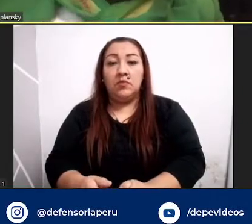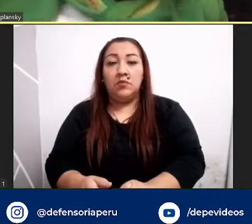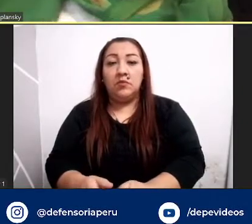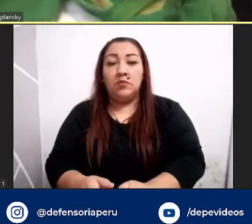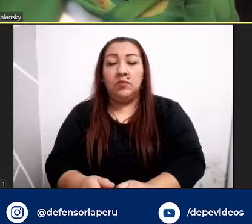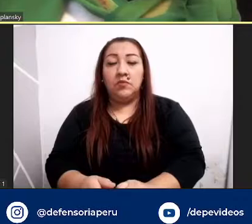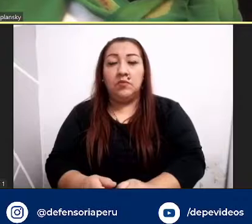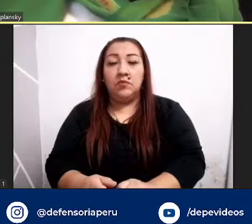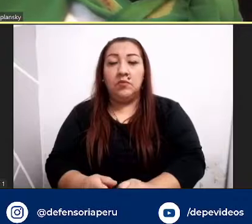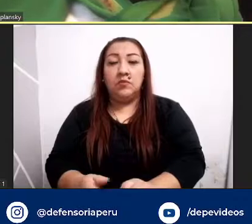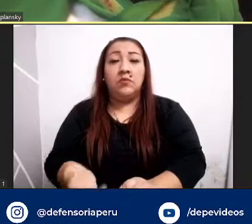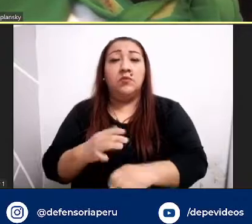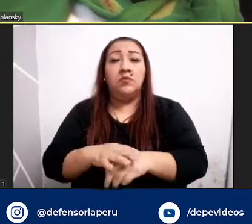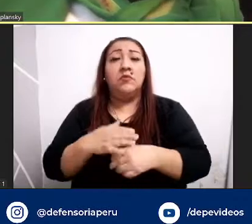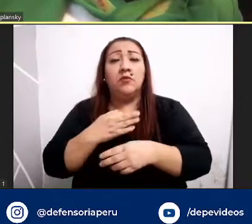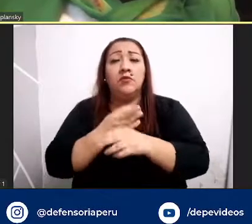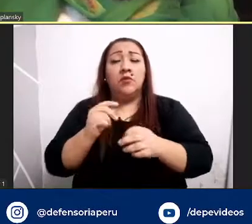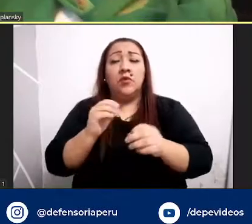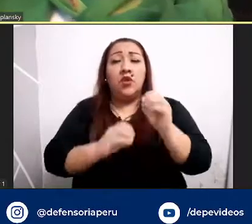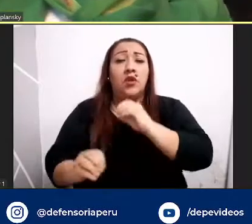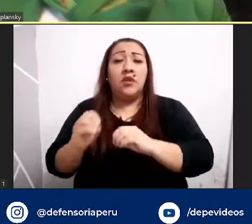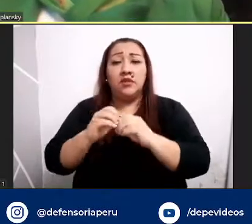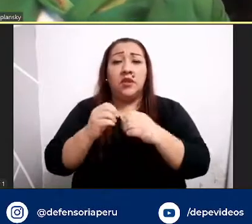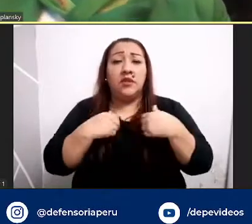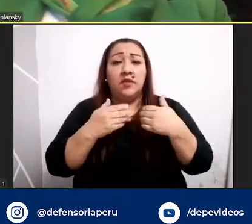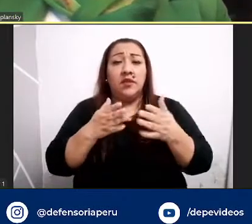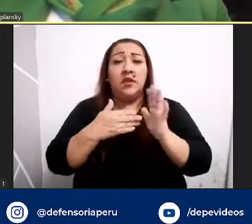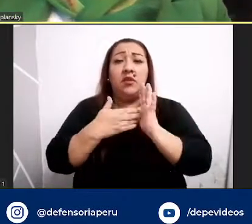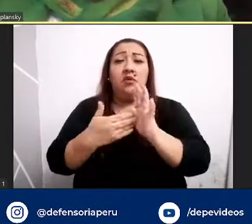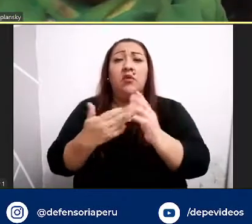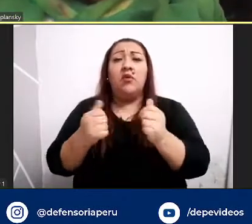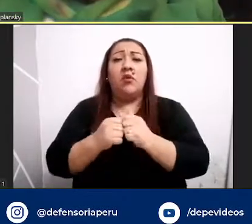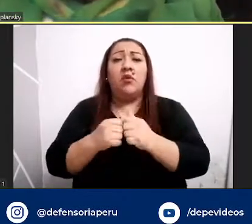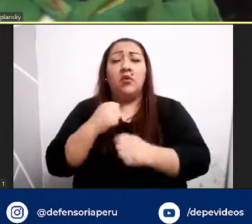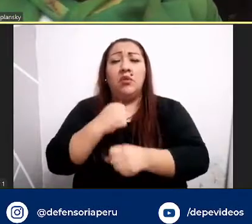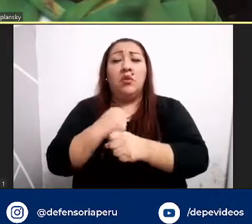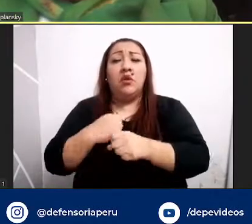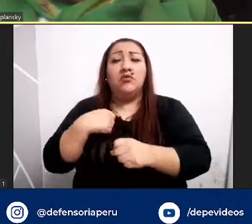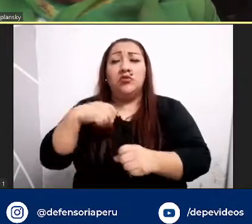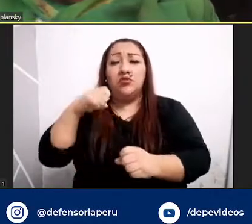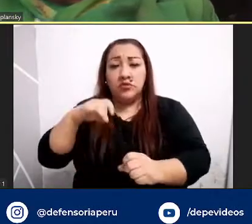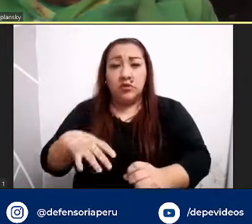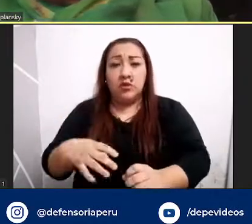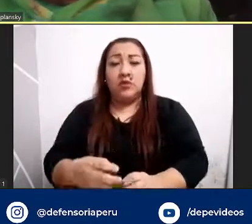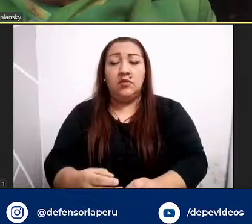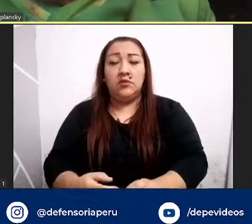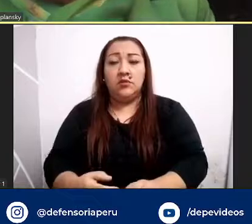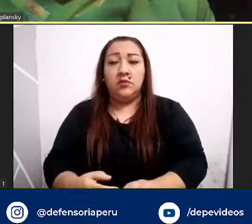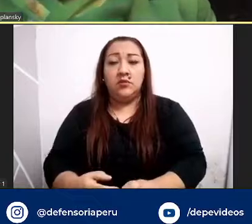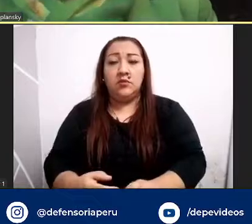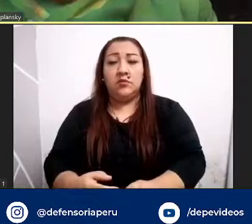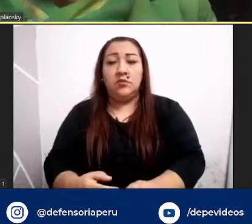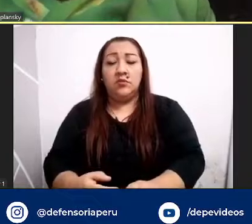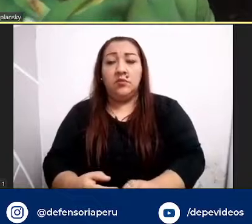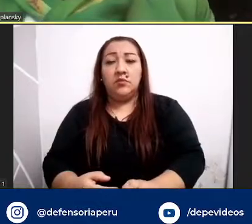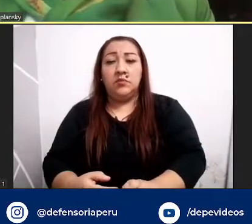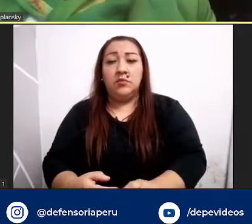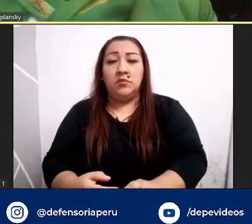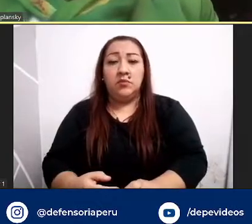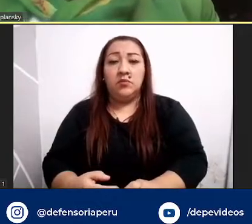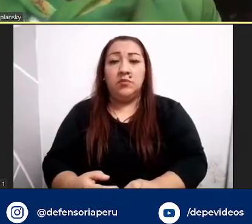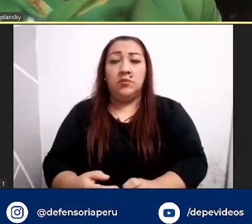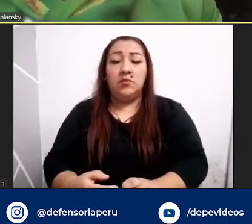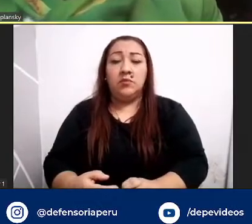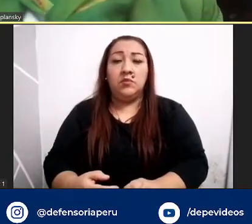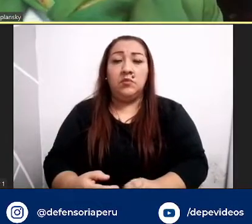vivir, tiene que ver no solo con el aspecto social de nuestras formas de vida, sino, como